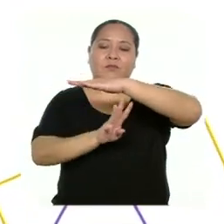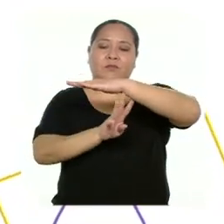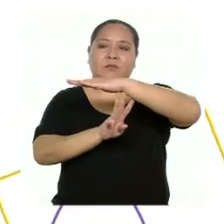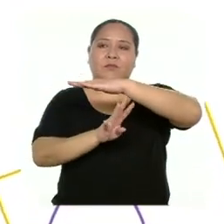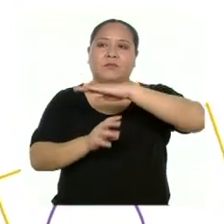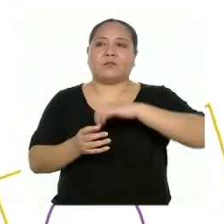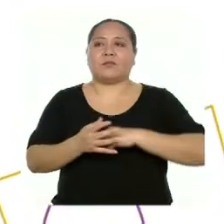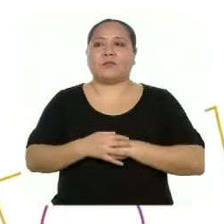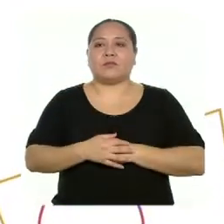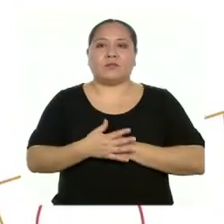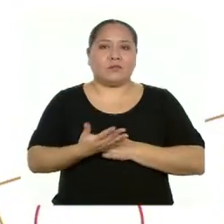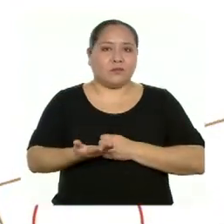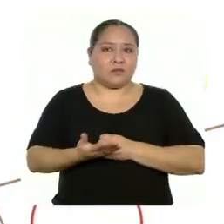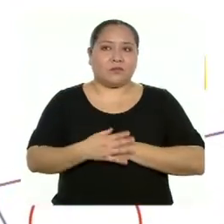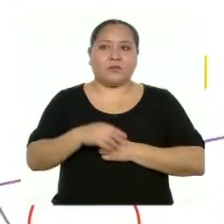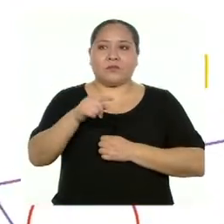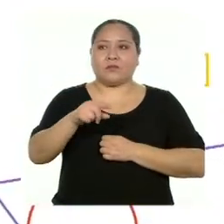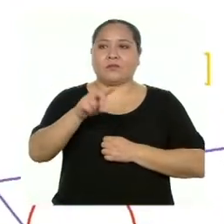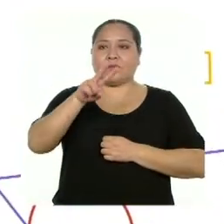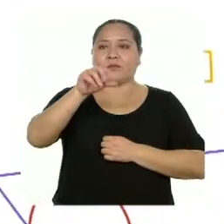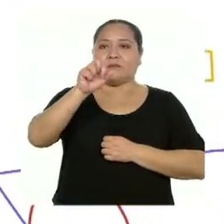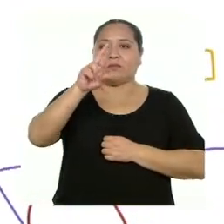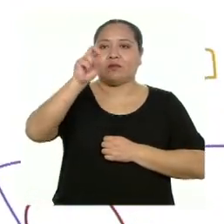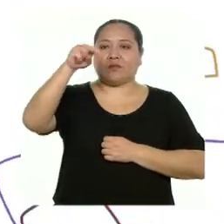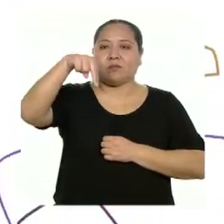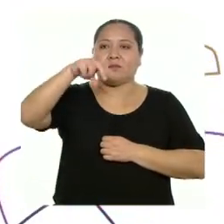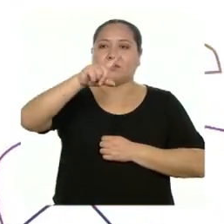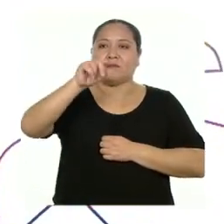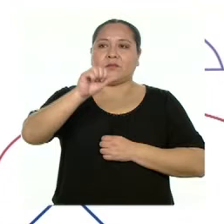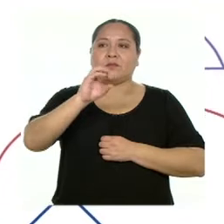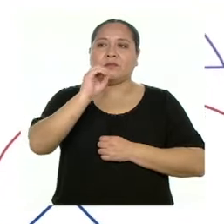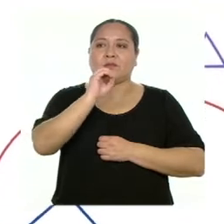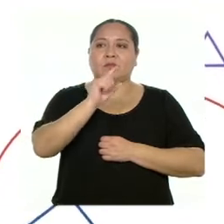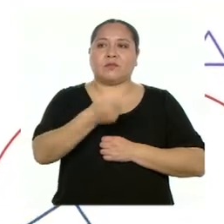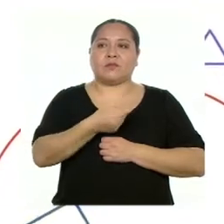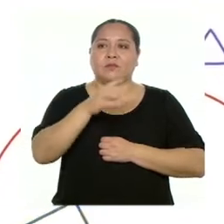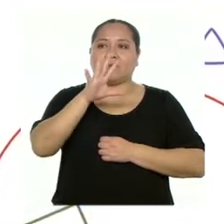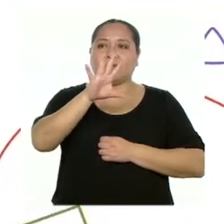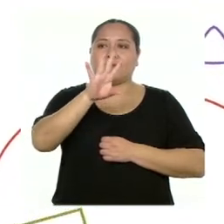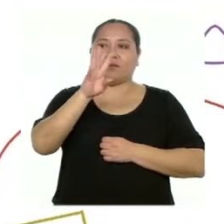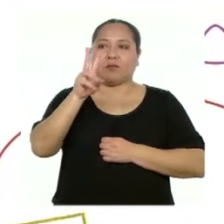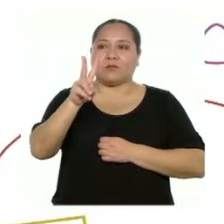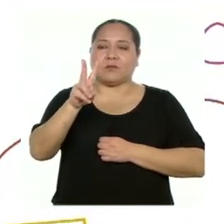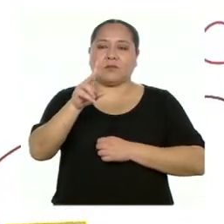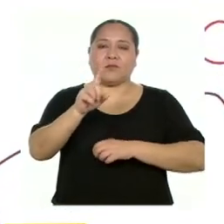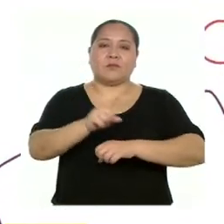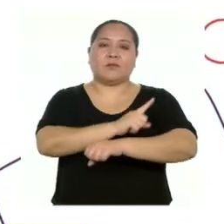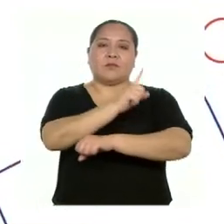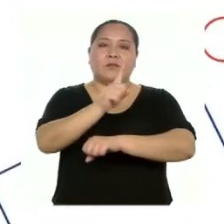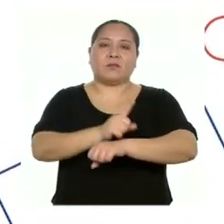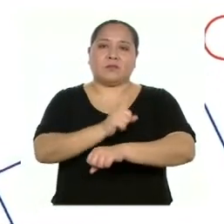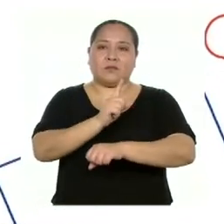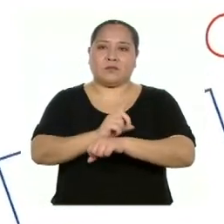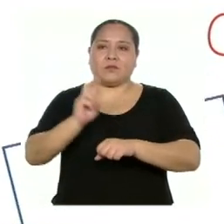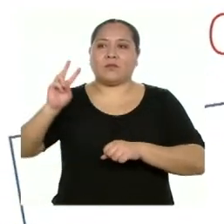54. Entonces, la varianza sería 0,52 horas cuadradas.